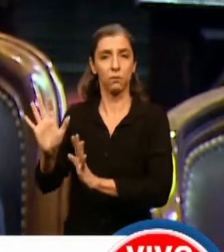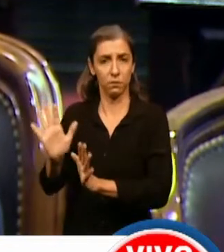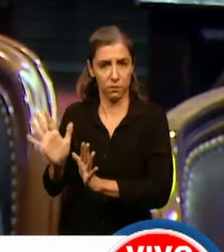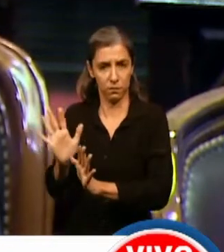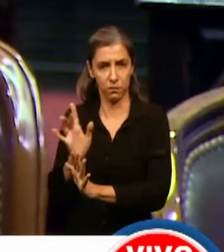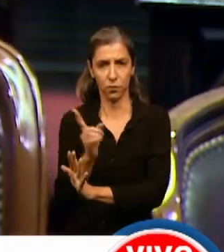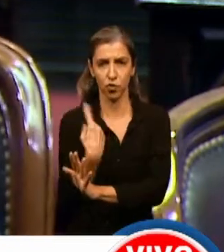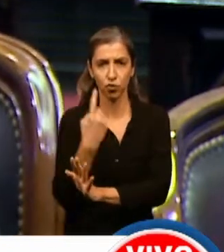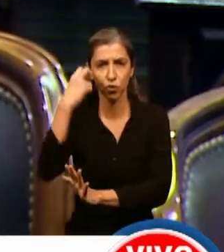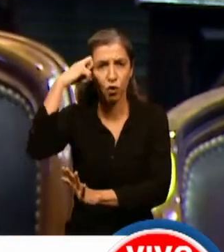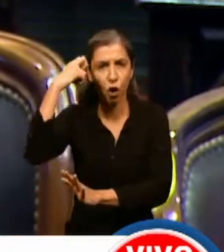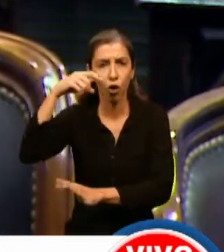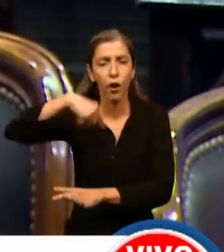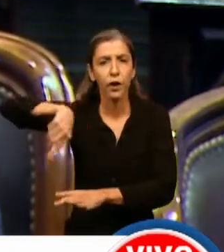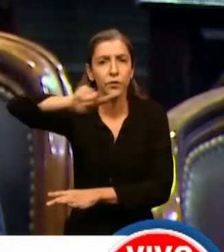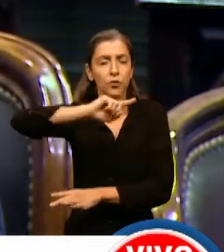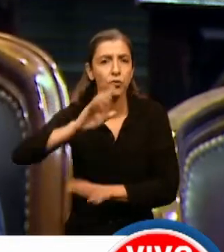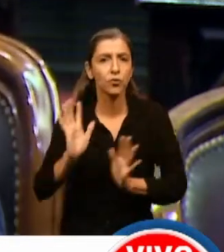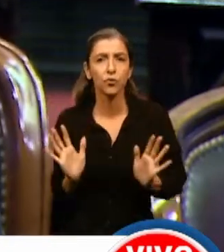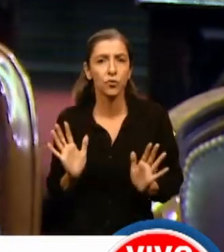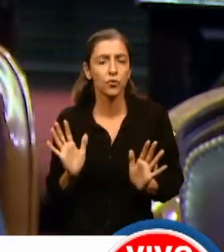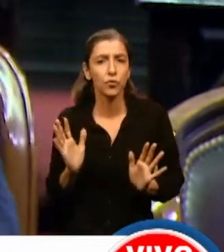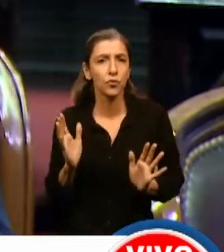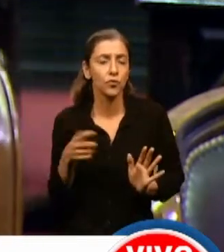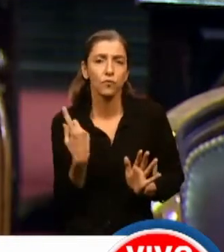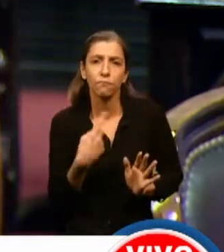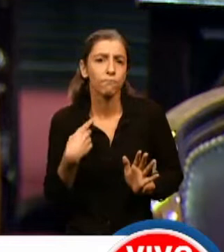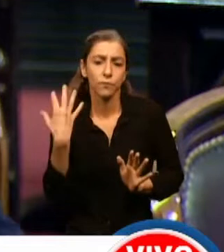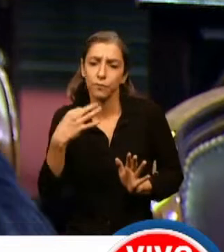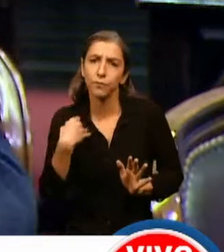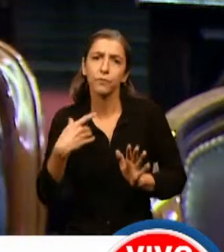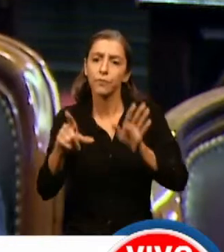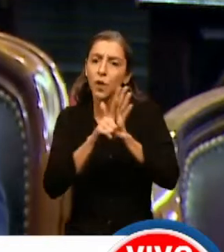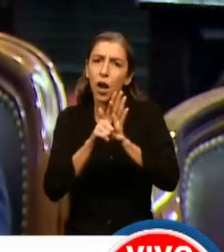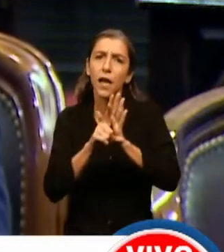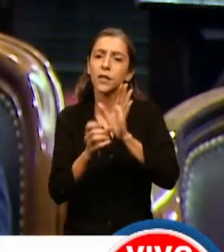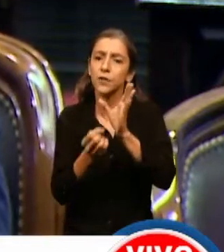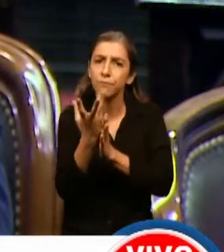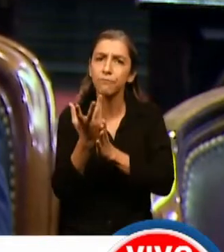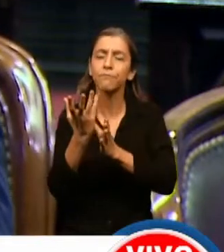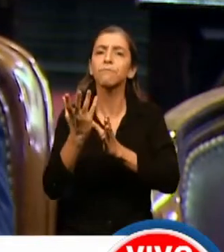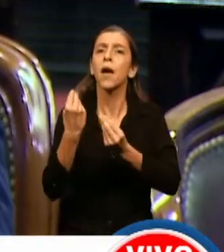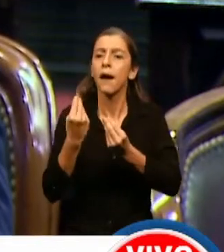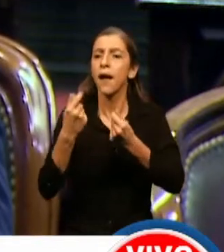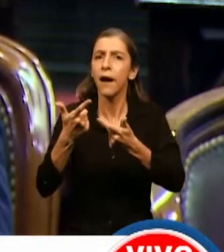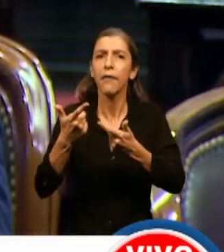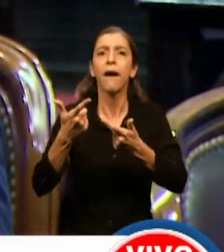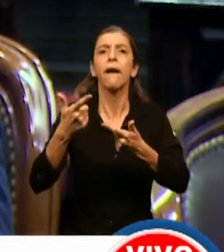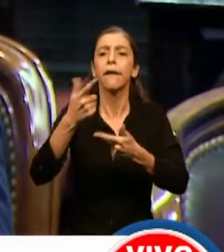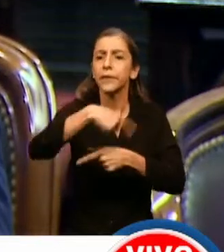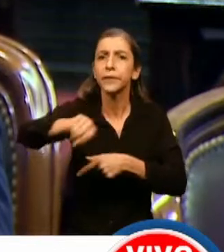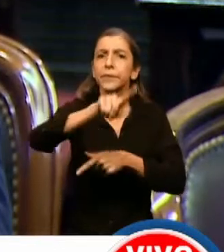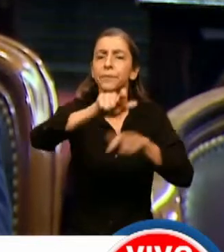deber como Parlamento el reglamentar, el reconocer y establecer estos derechos para las personas,